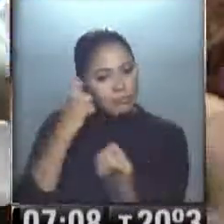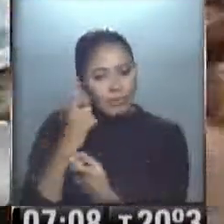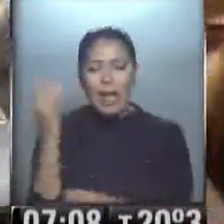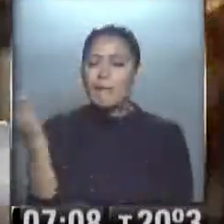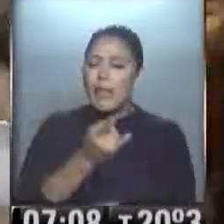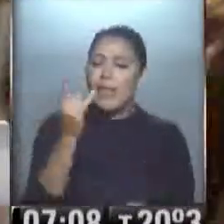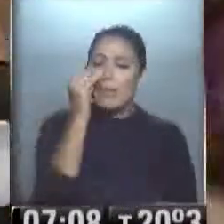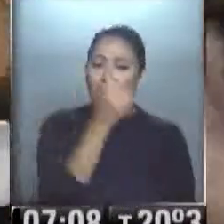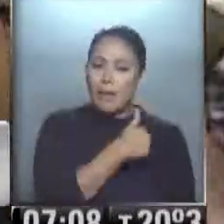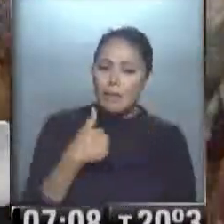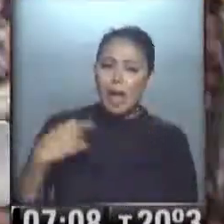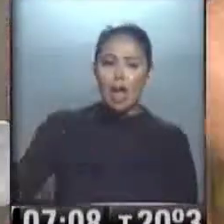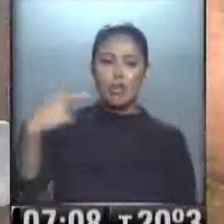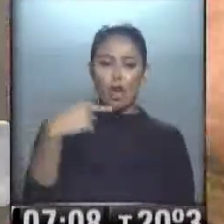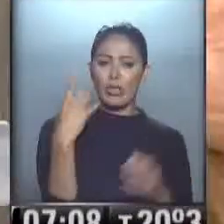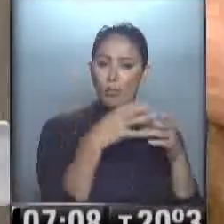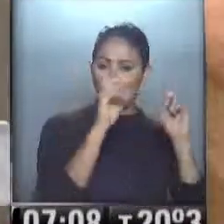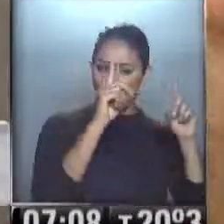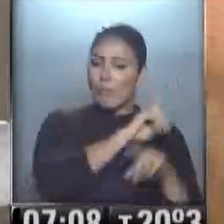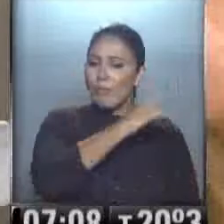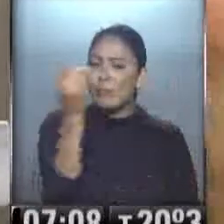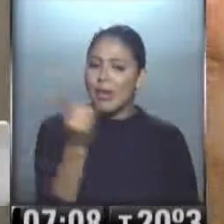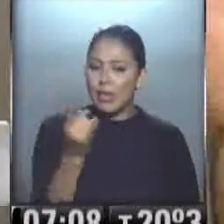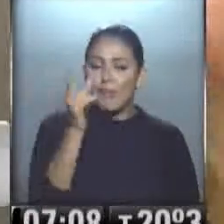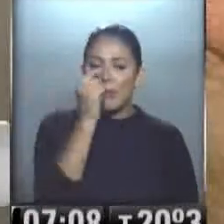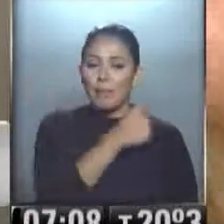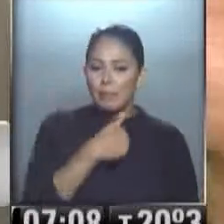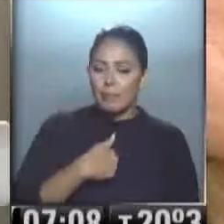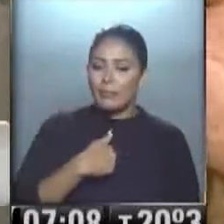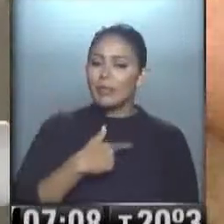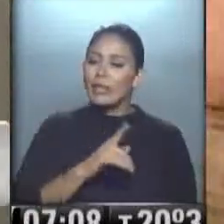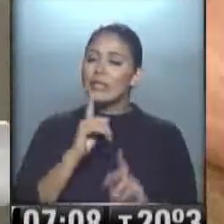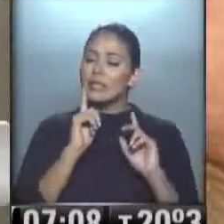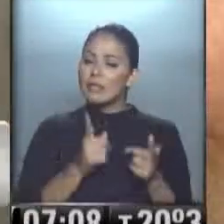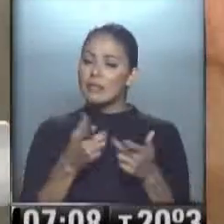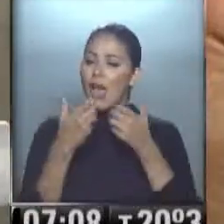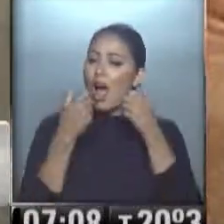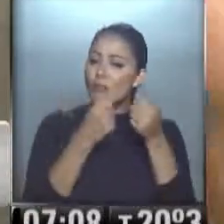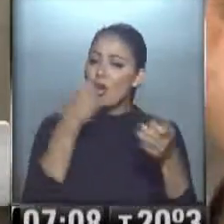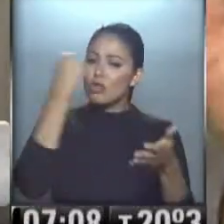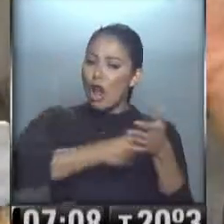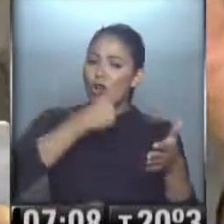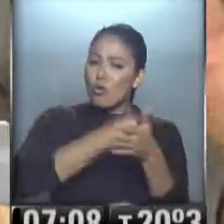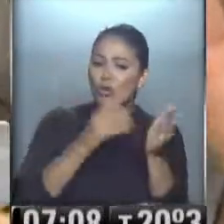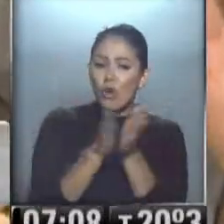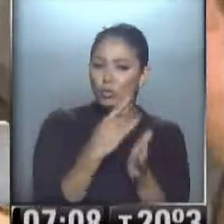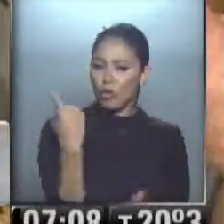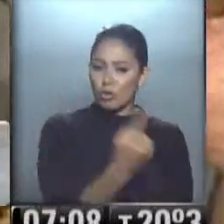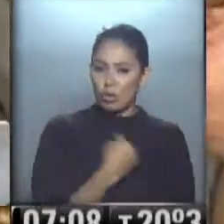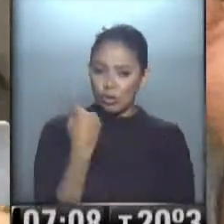mentira que los padres estén en contra de los docentes. Los padres están sosteniendo esta lucha con todos